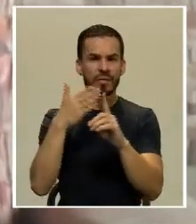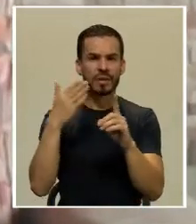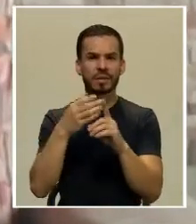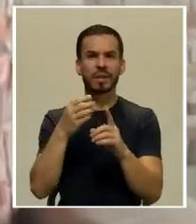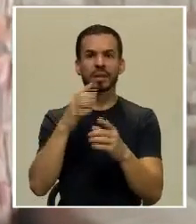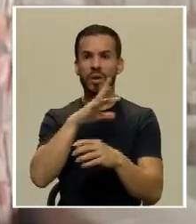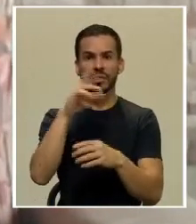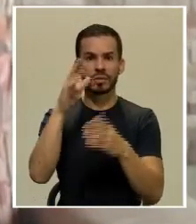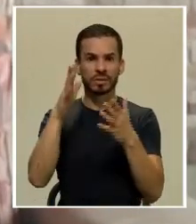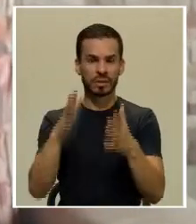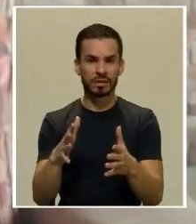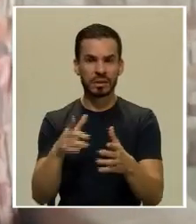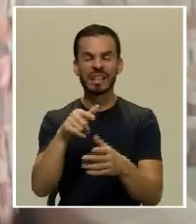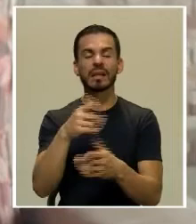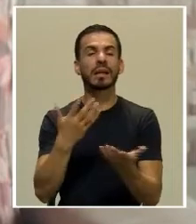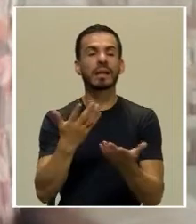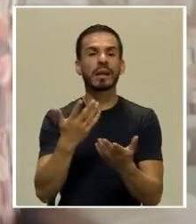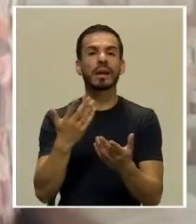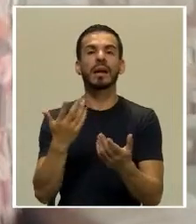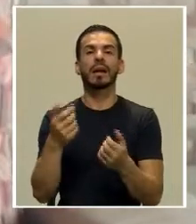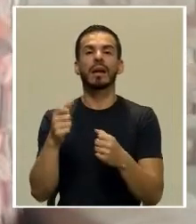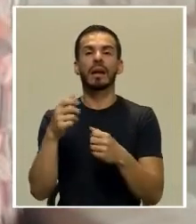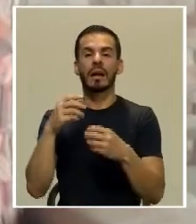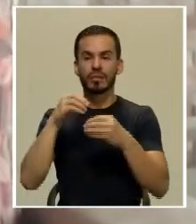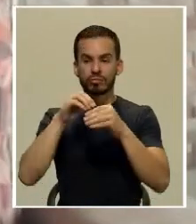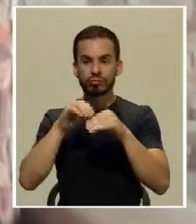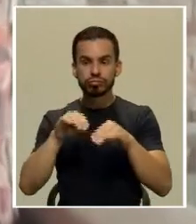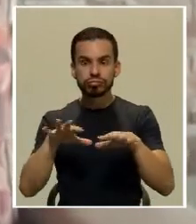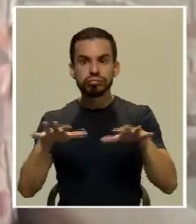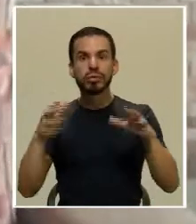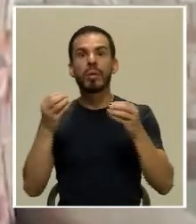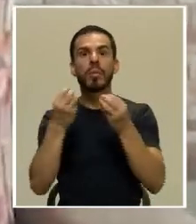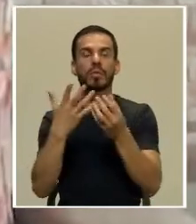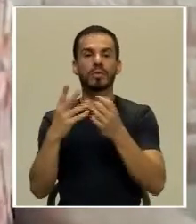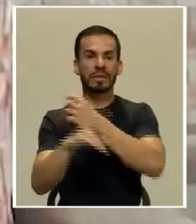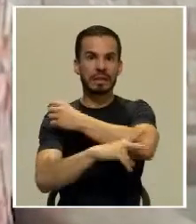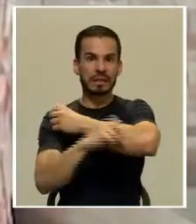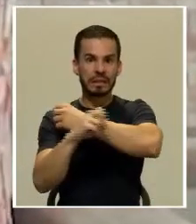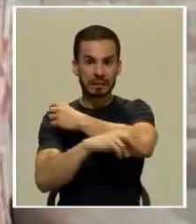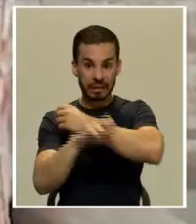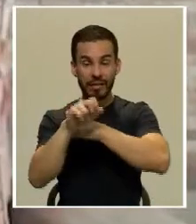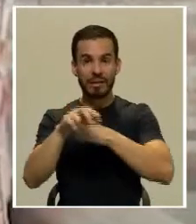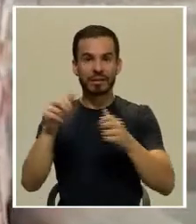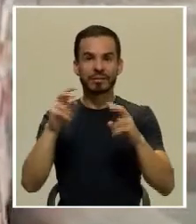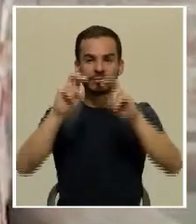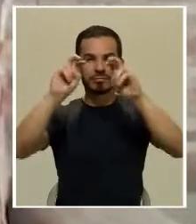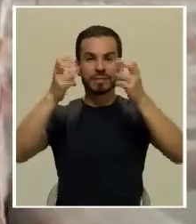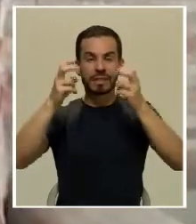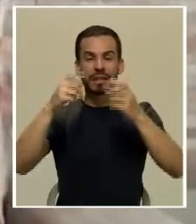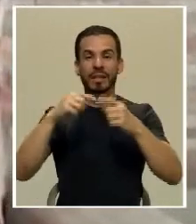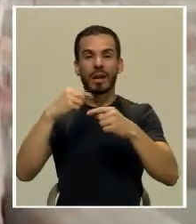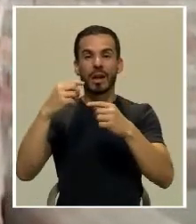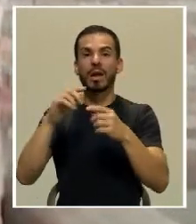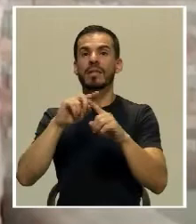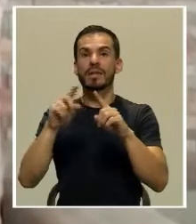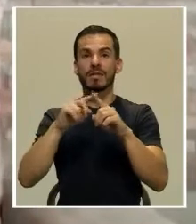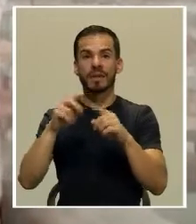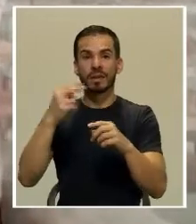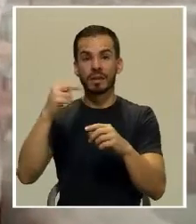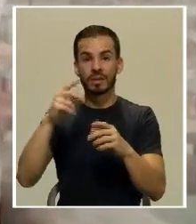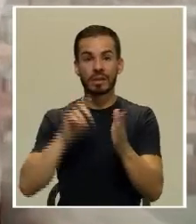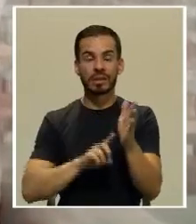y afectando a los costarricenses, y es la pandemia de estafas. Y así titulamos precisamente una serie de reportajes